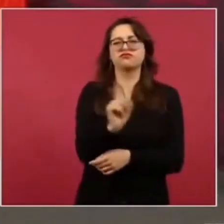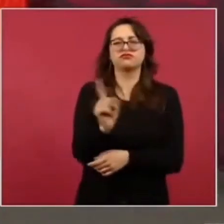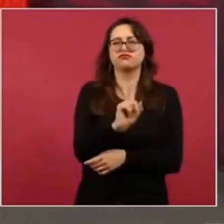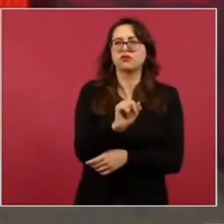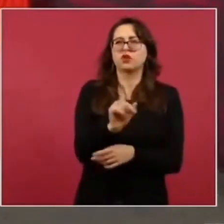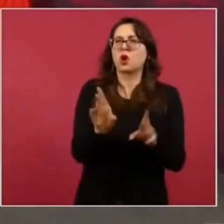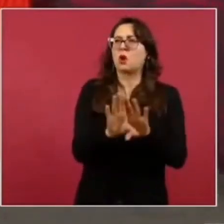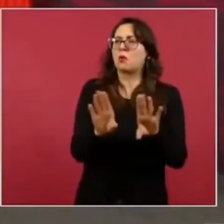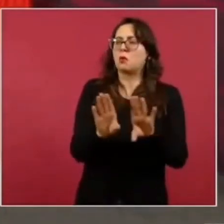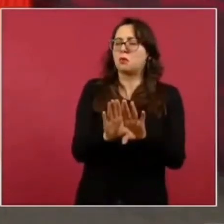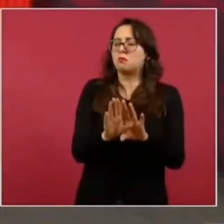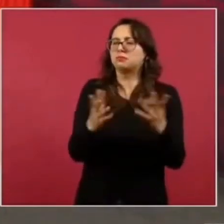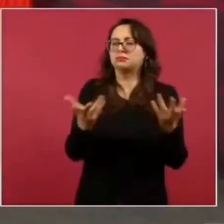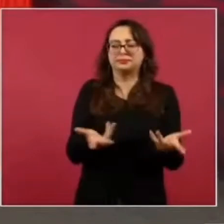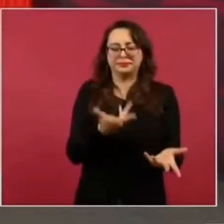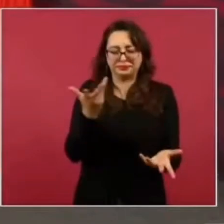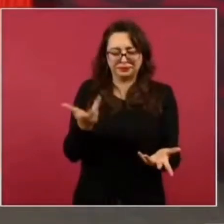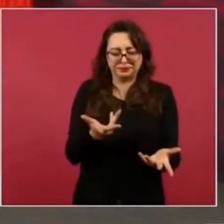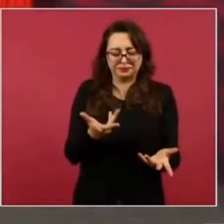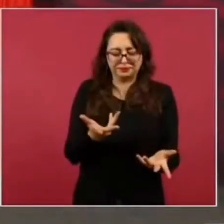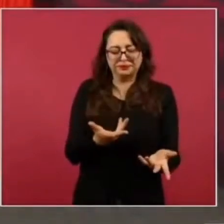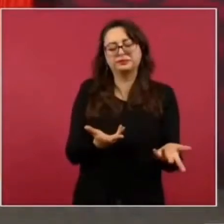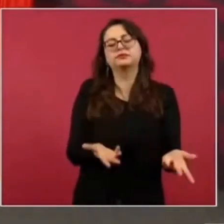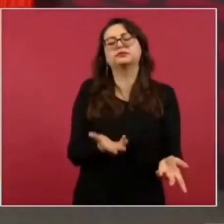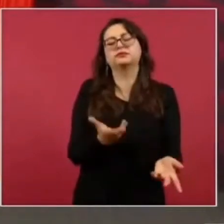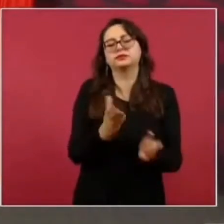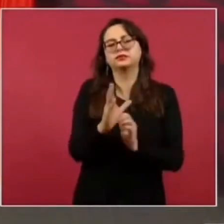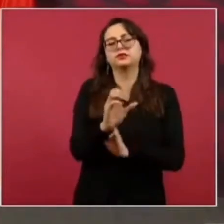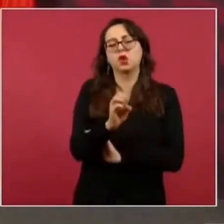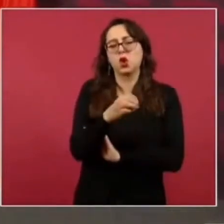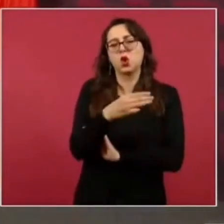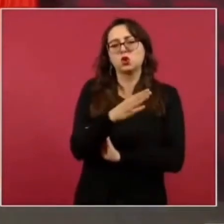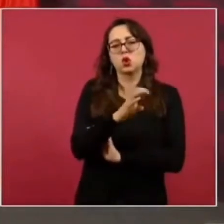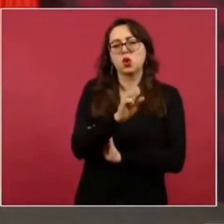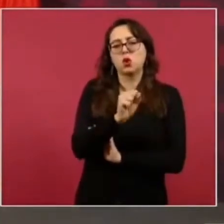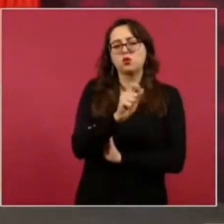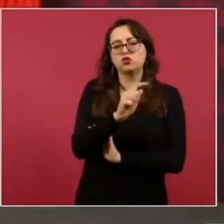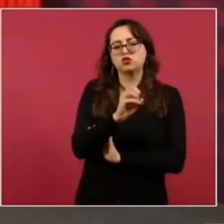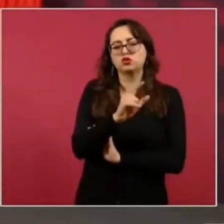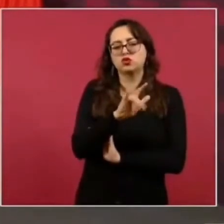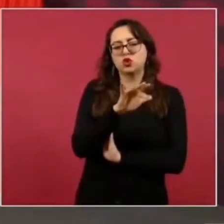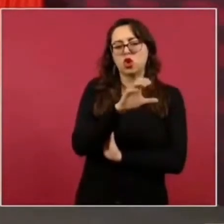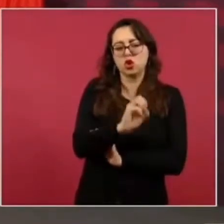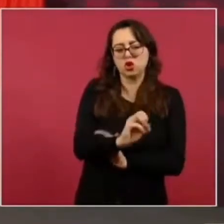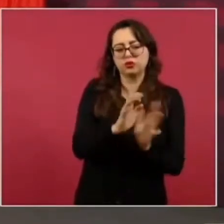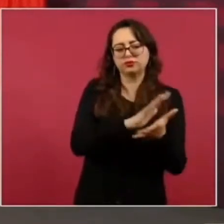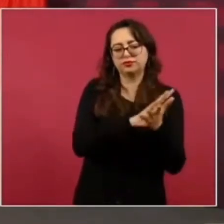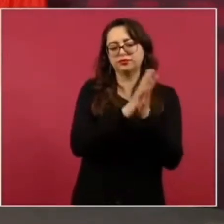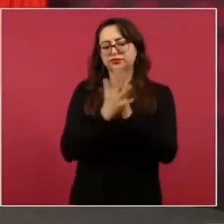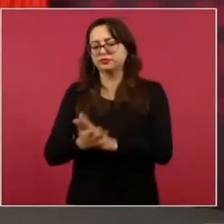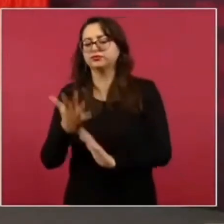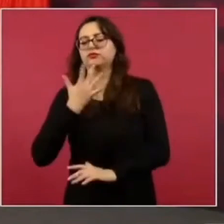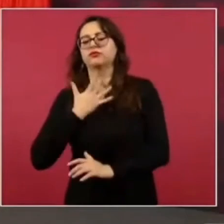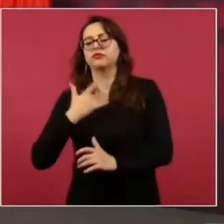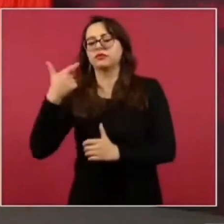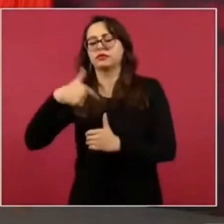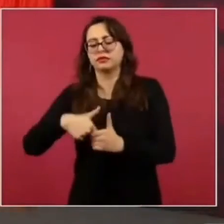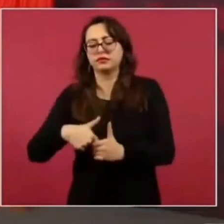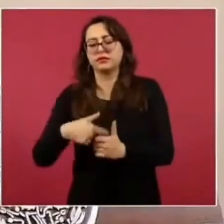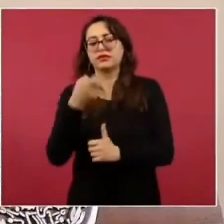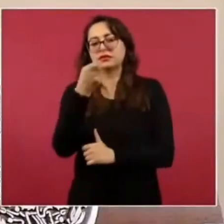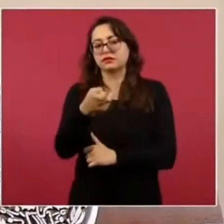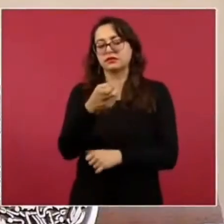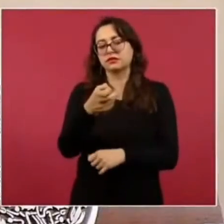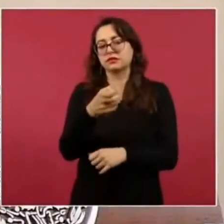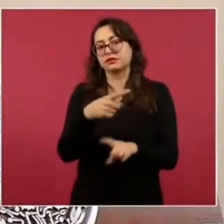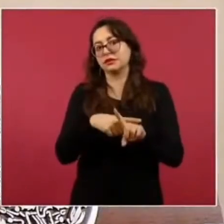Y para eso se requerían plantas especiales, estas famosas o llamadas